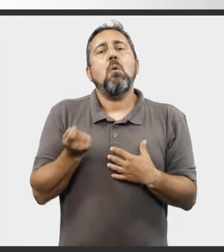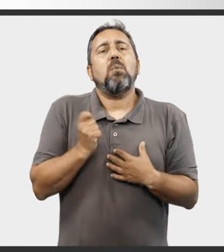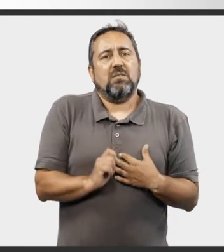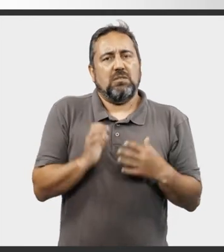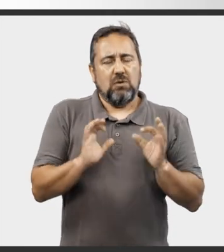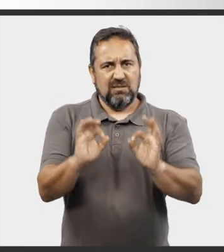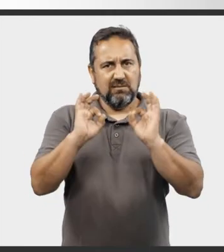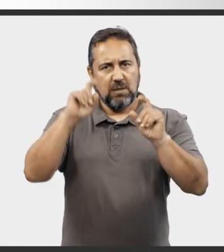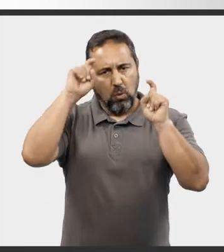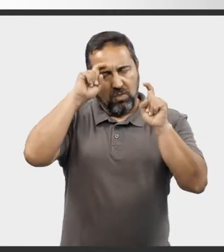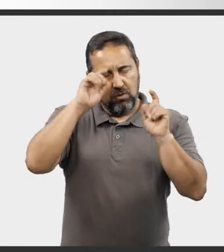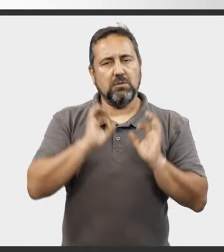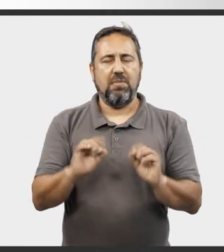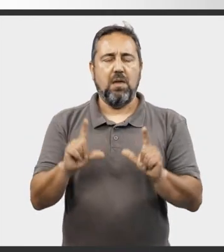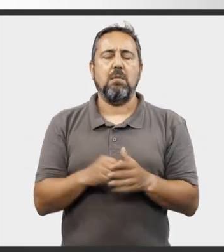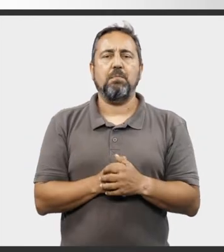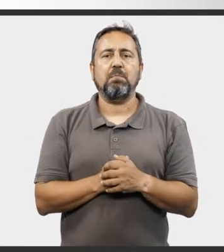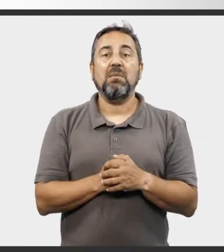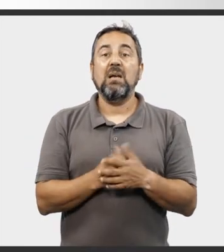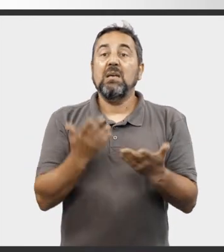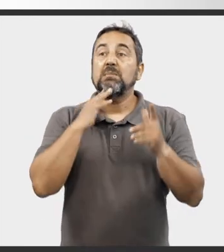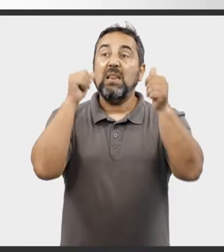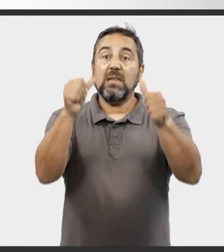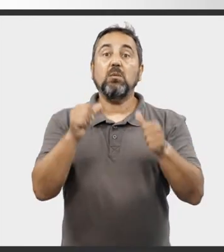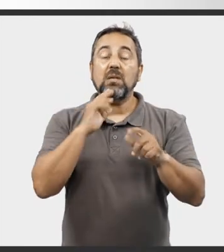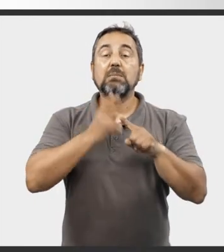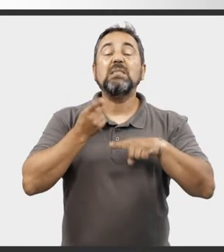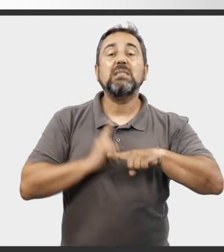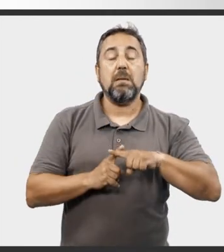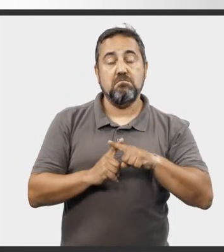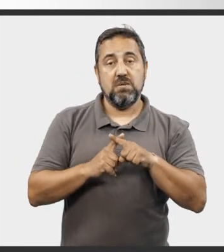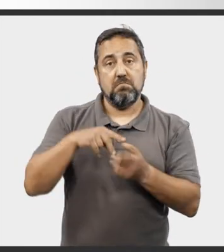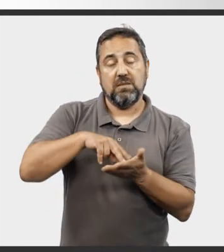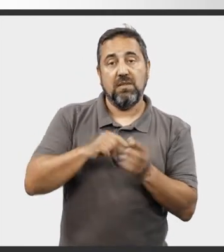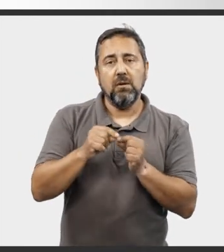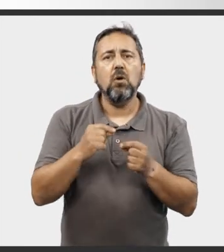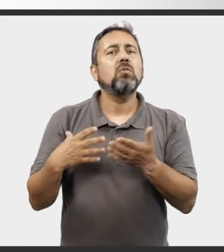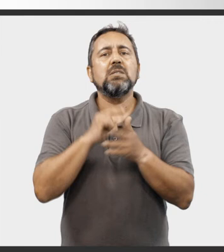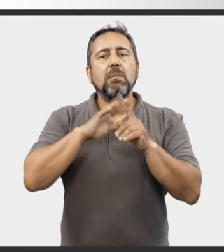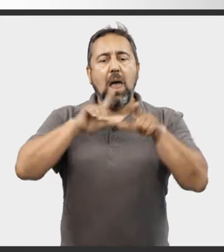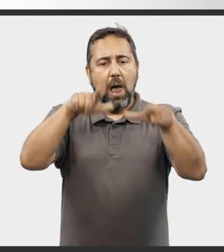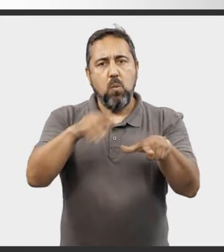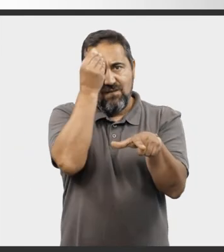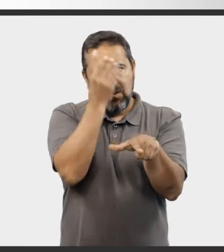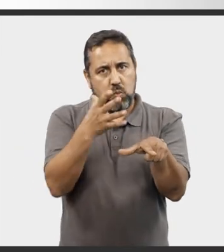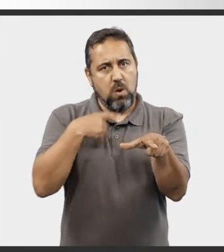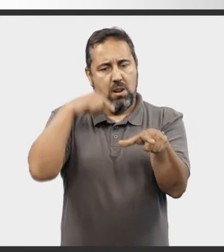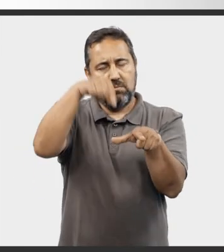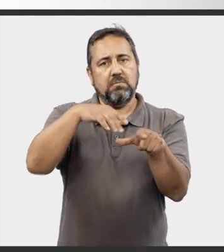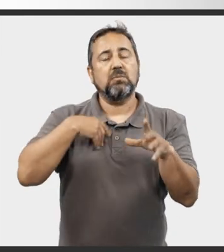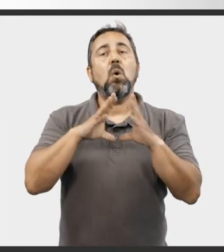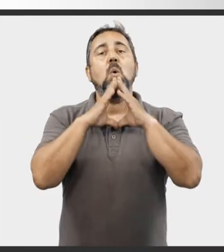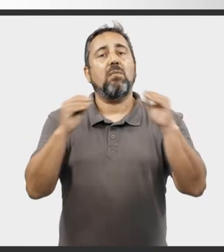la educación especial al tratarse de una titulación semipresencial toda la formación se realiza a través del aula virtual de la universidad rey juan carlos